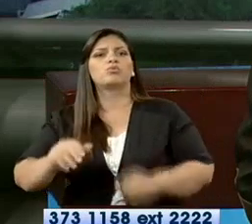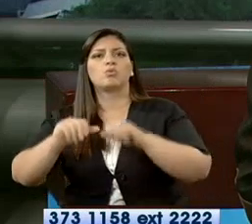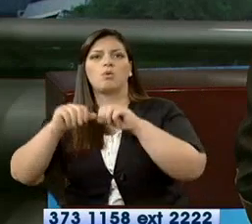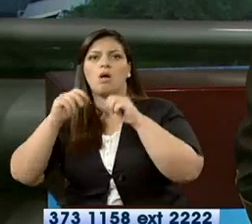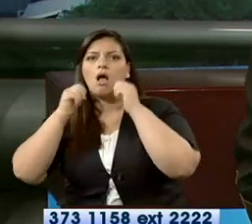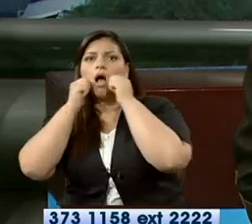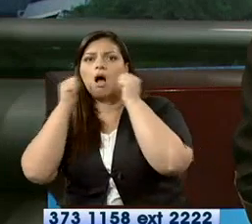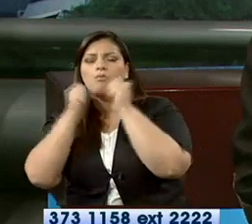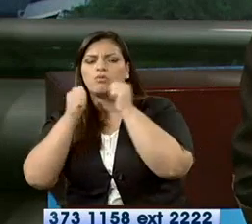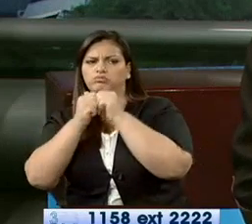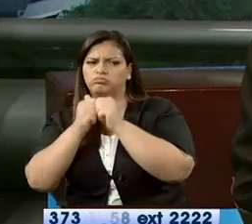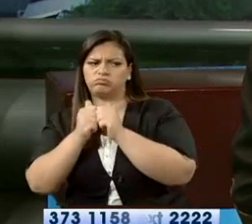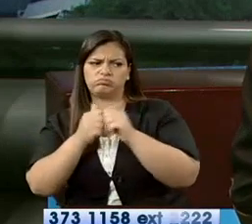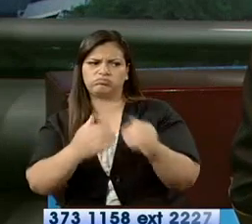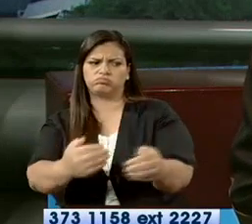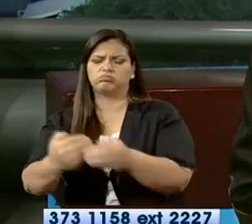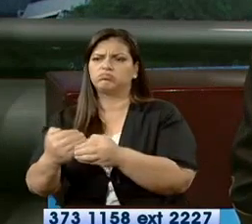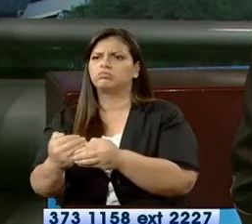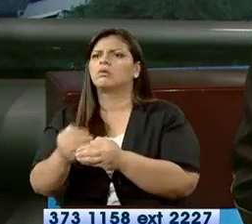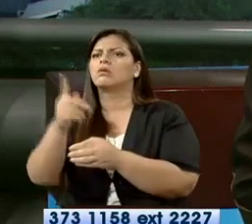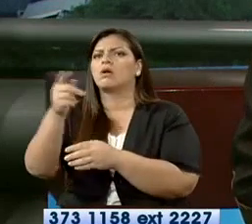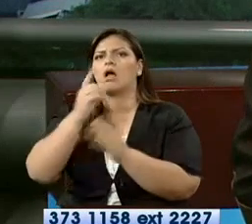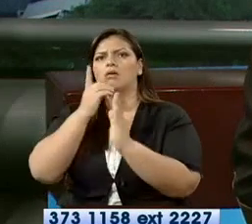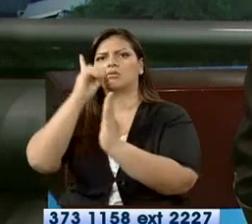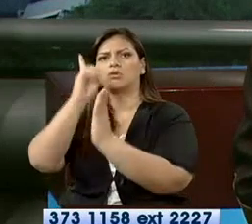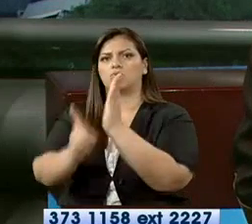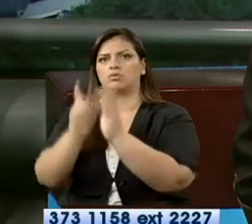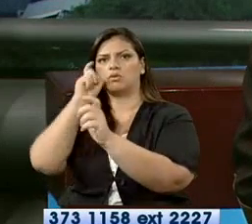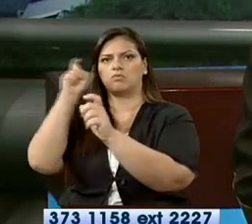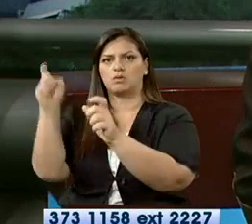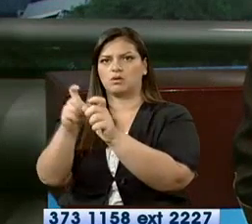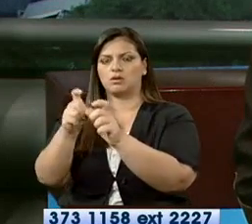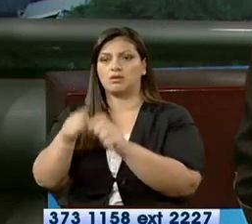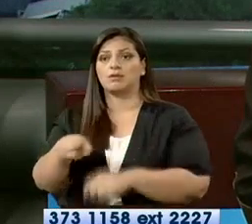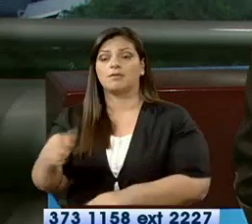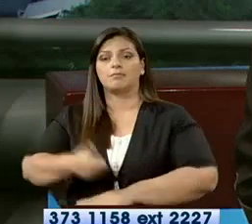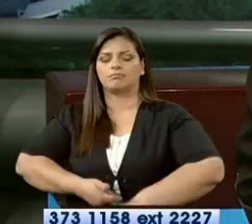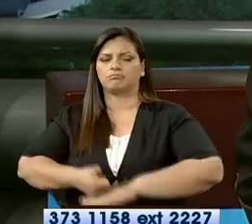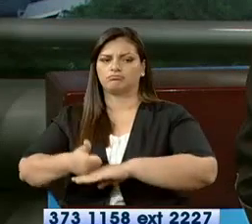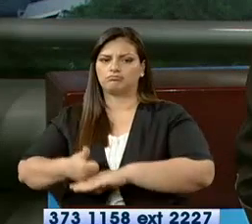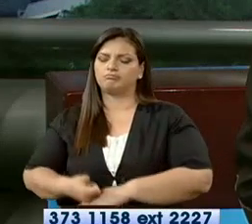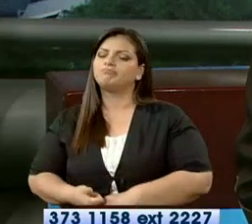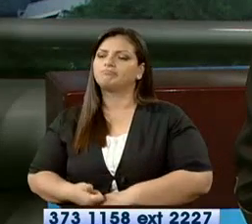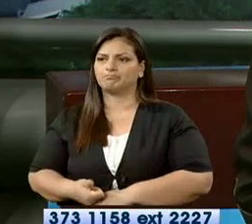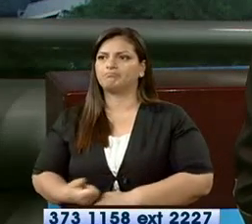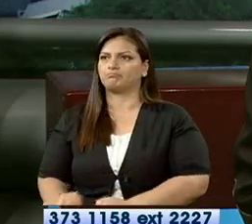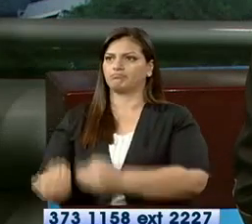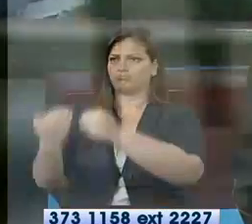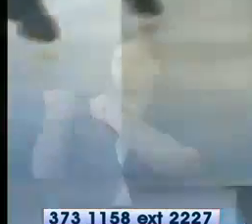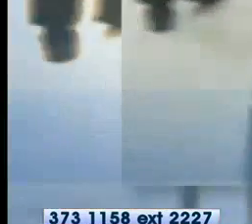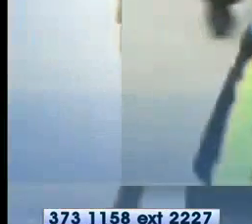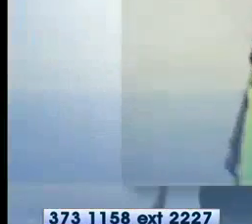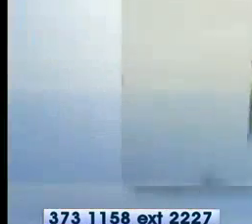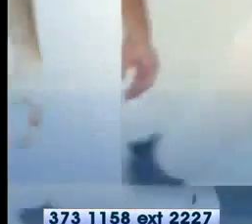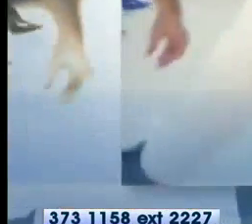le dispuso la custodia provisional a ella. El supuesto agresor está detenido.